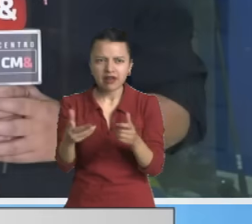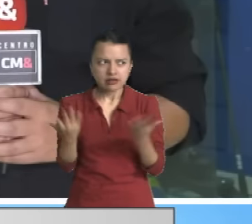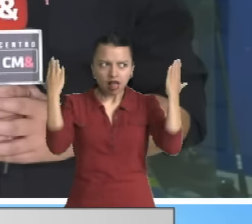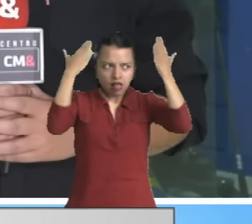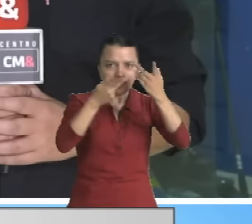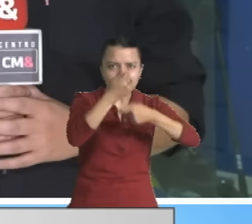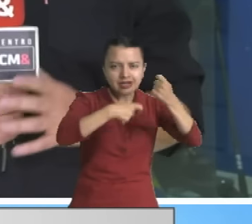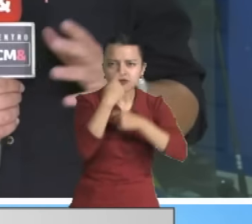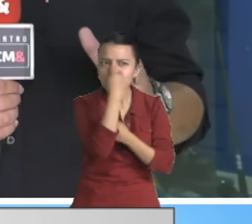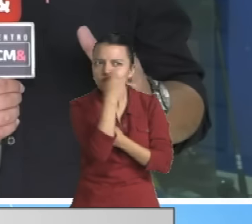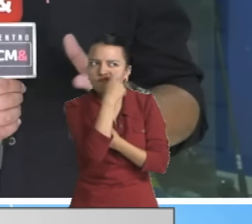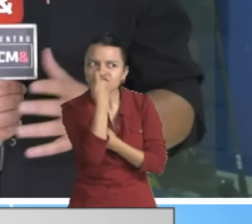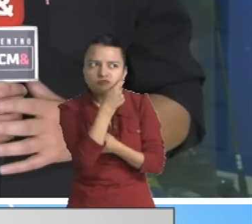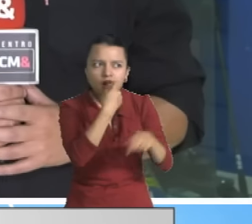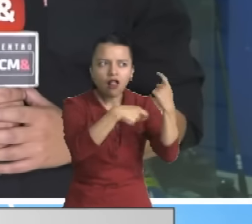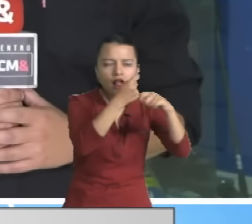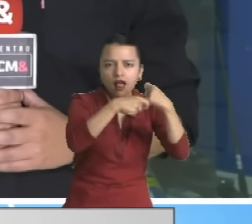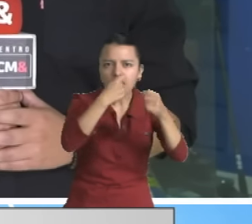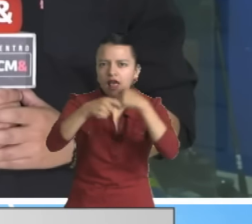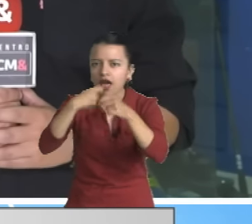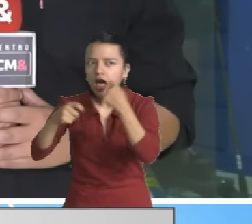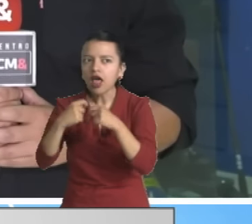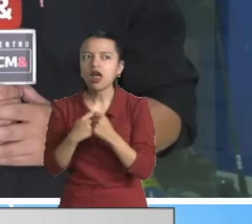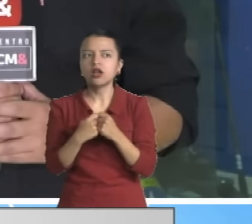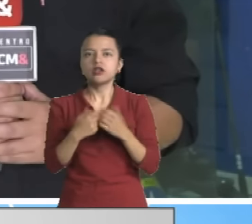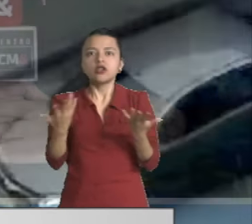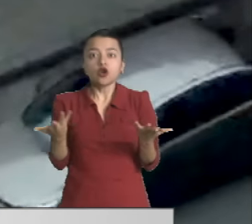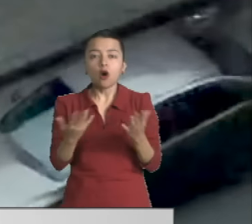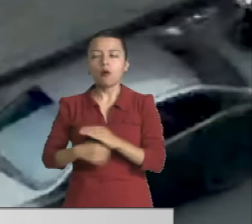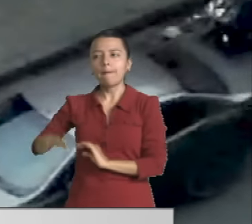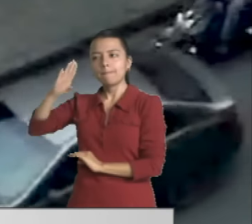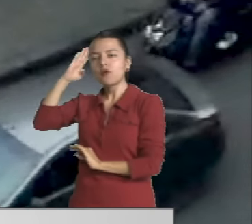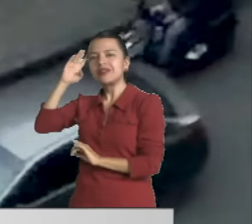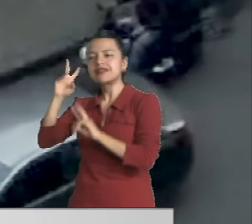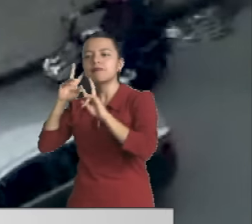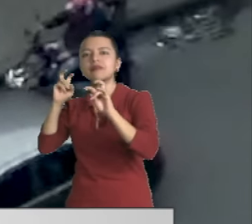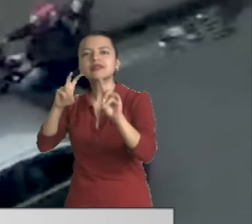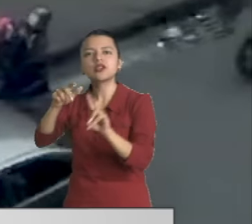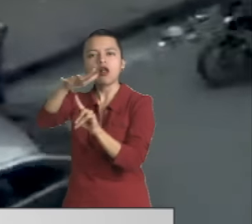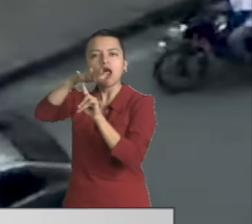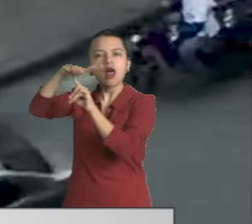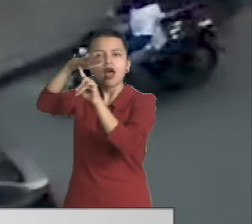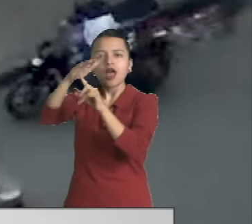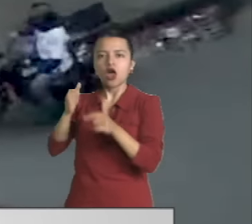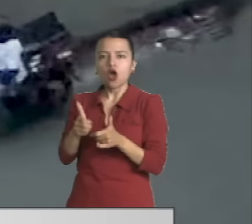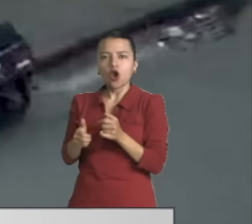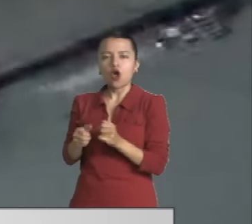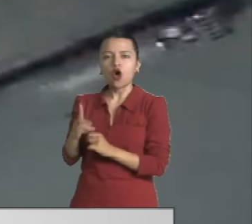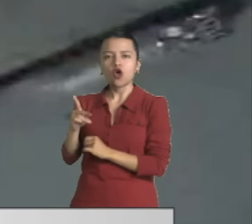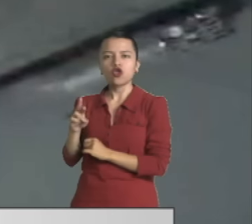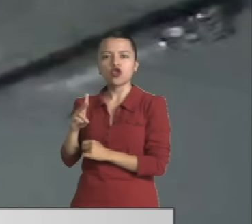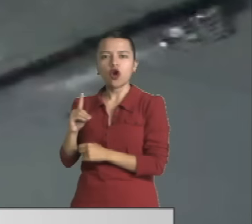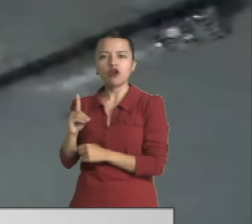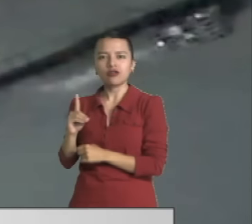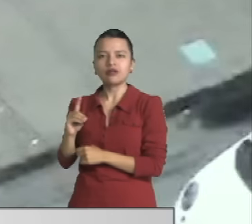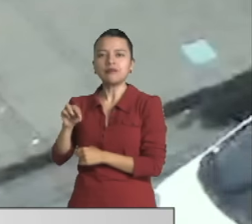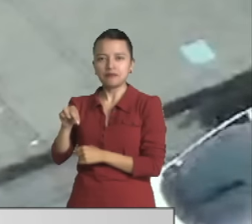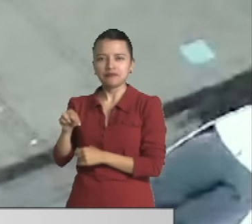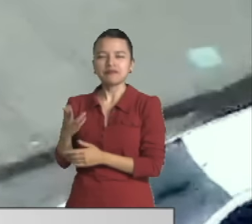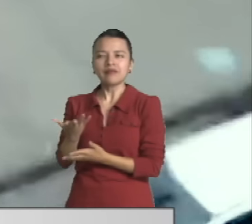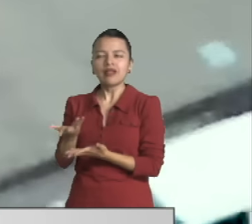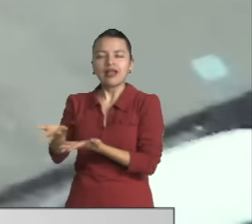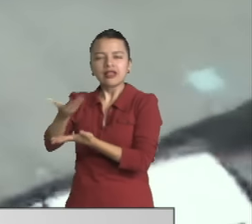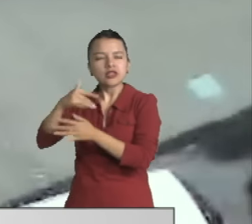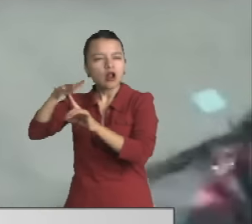de estupefacientes, esto bajo la modalidad de drones espía, estos drones que están utilizando las autoridades en la capital del